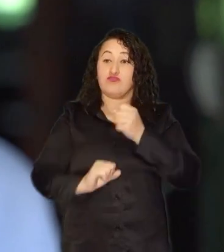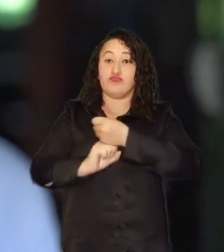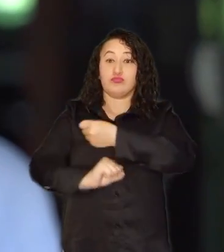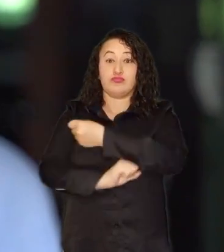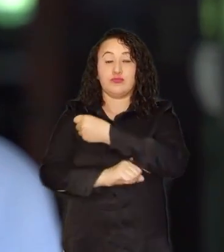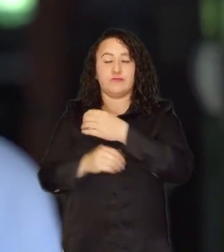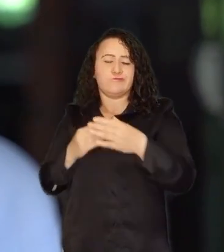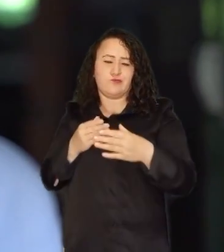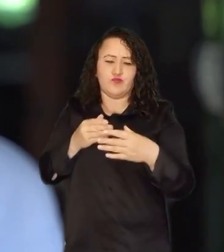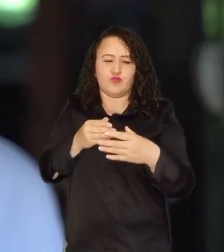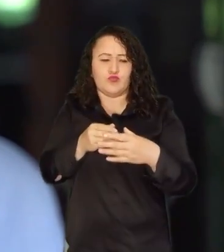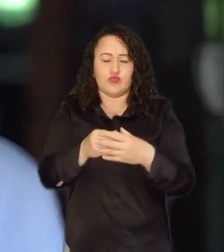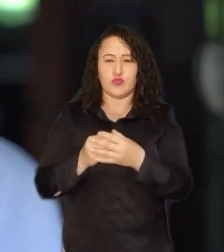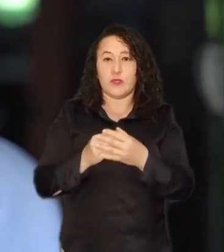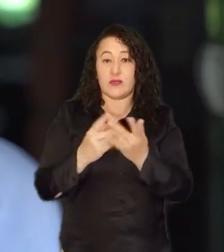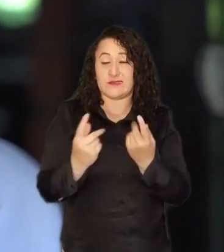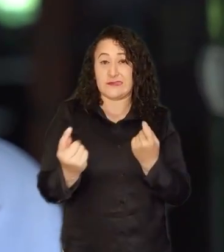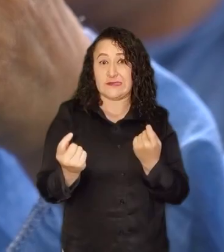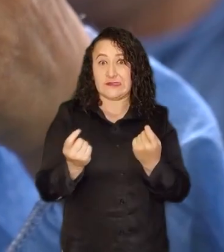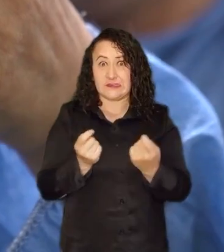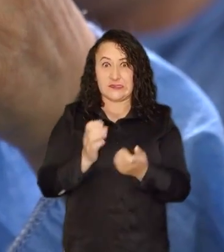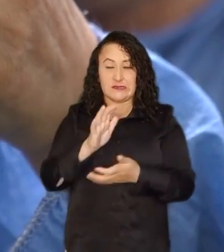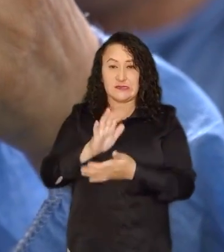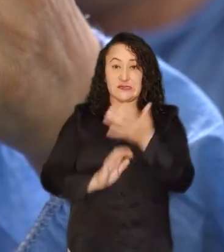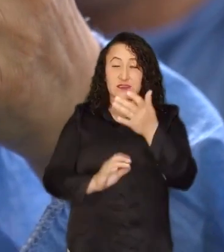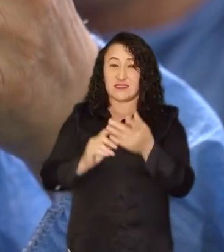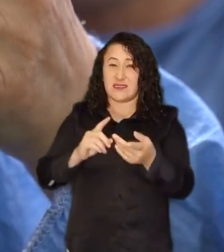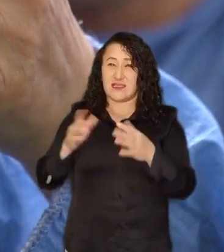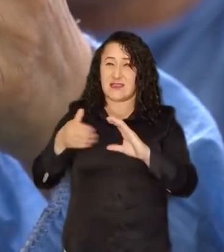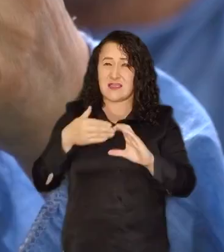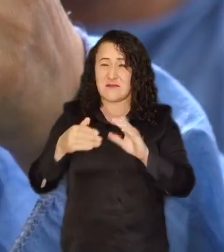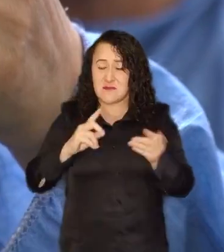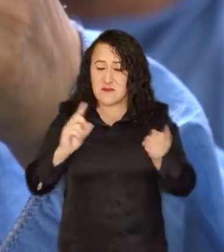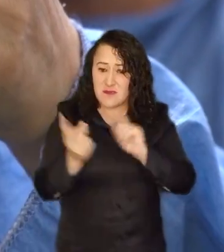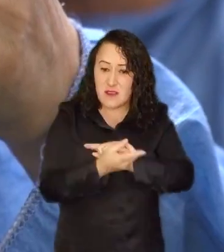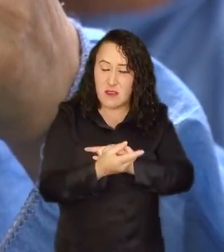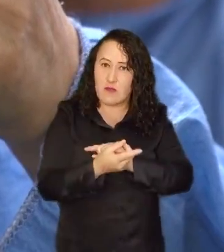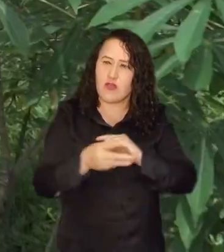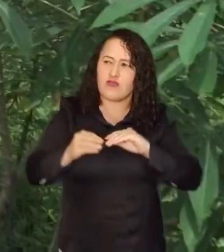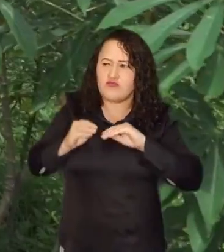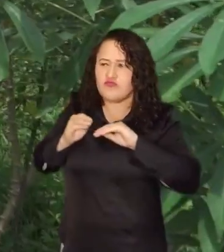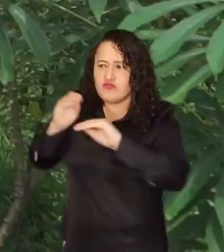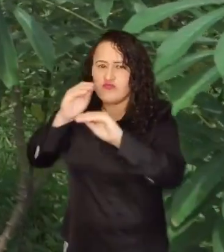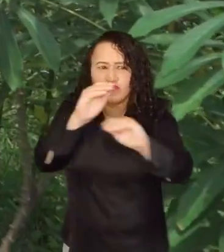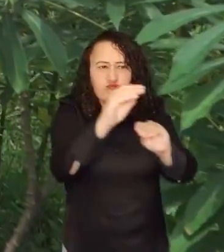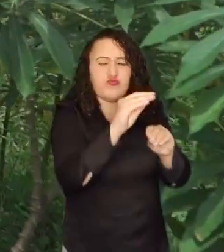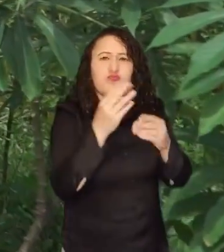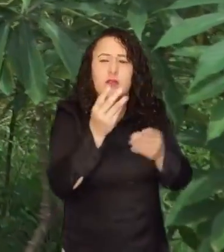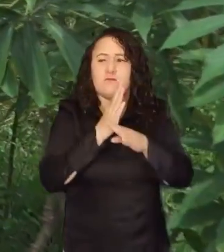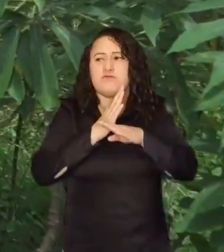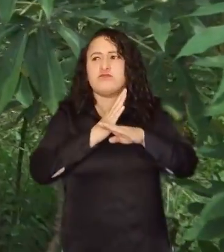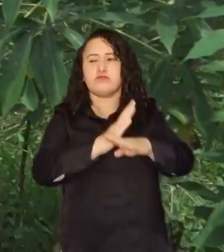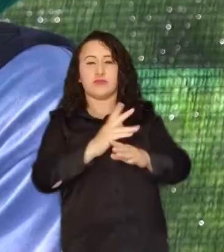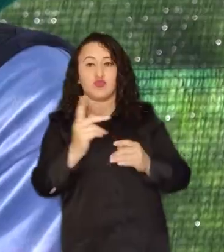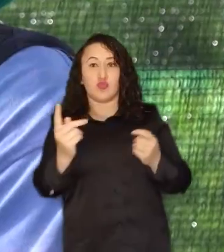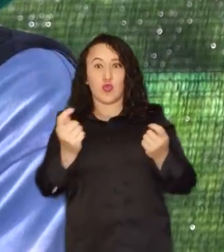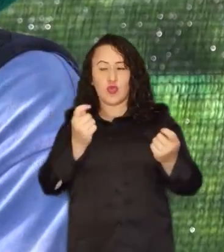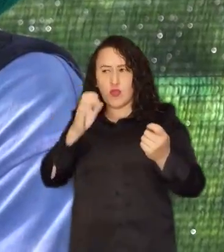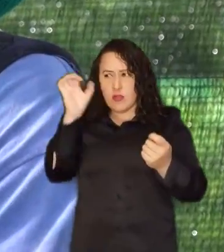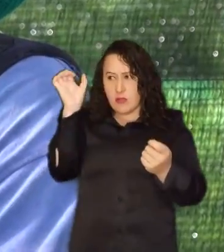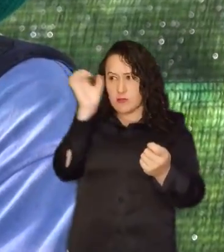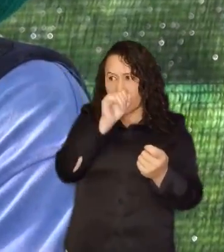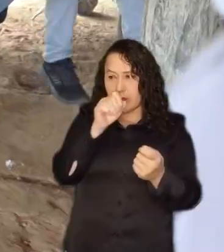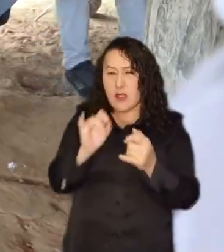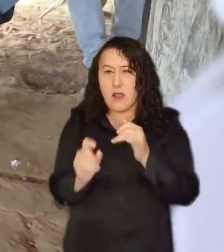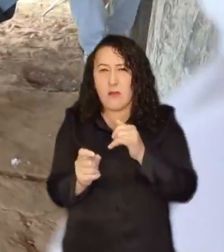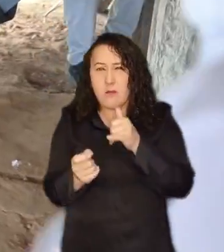y asociativa, buscando el fortalecimiento de la agricultura familiar y comunitaria, de las comunidades afrodescendientes y